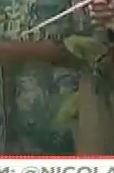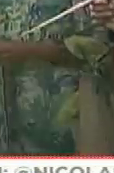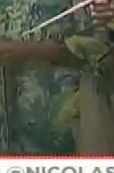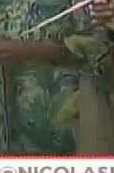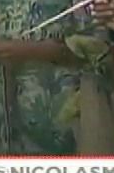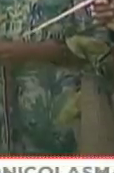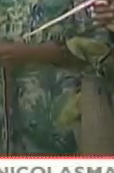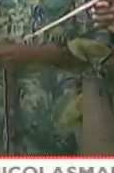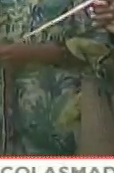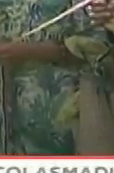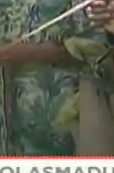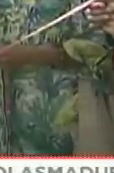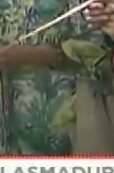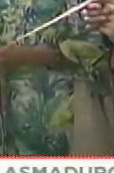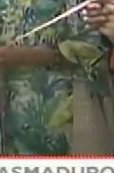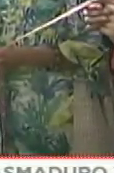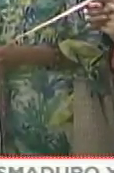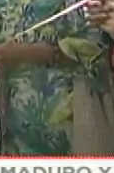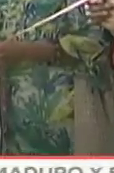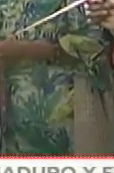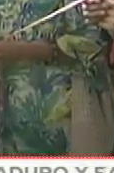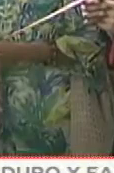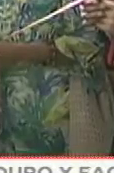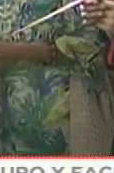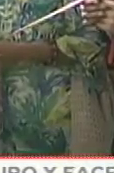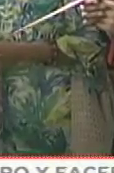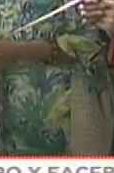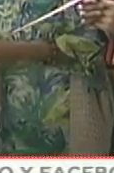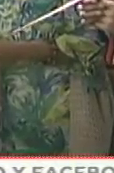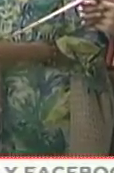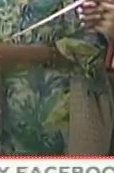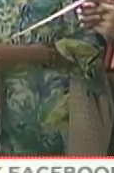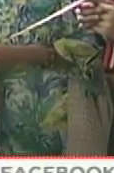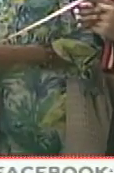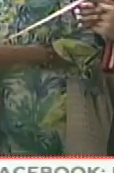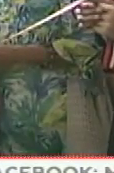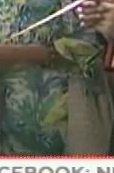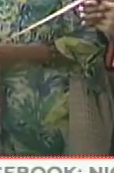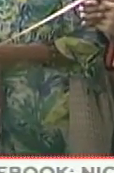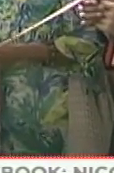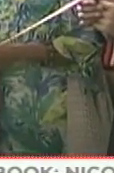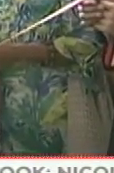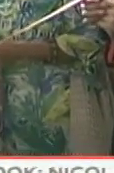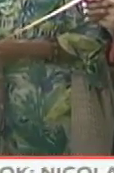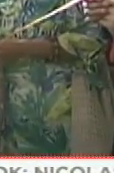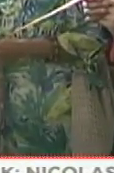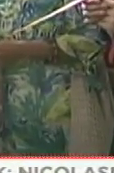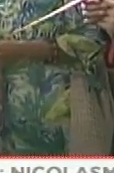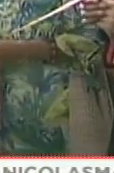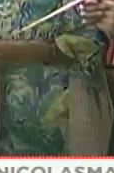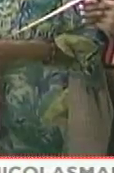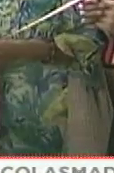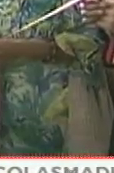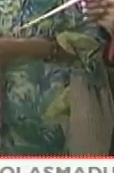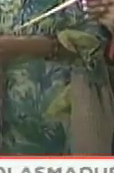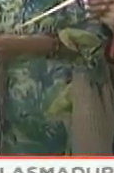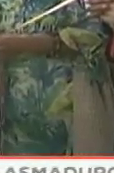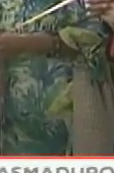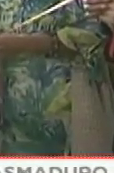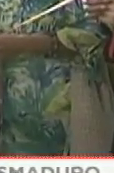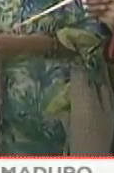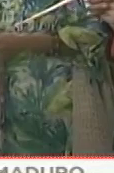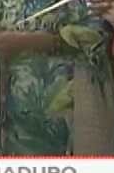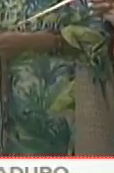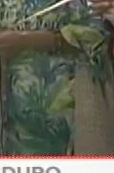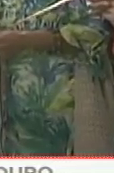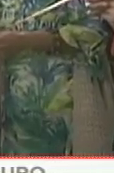social. Cuando hablamos de infraestructura social, estamos hablando de las escuelas, estamos hablando de las canchas, estamos hablando de los CDI, y se están